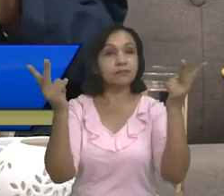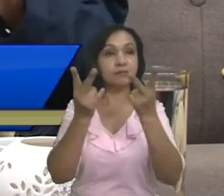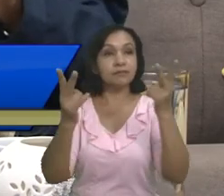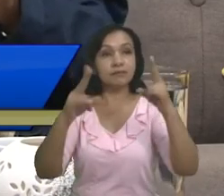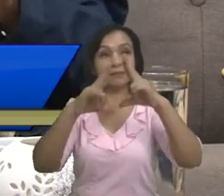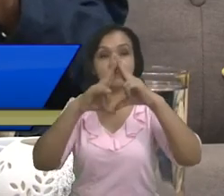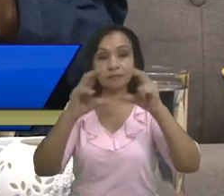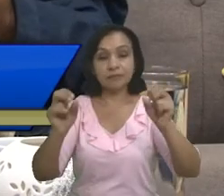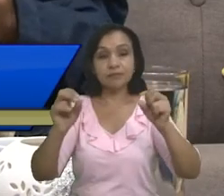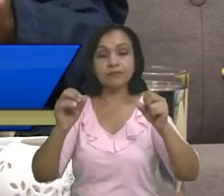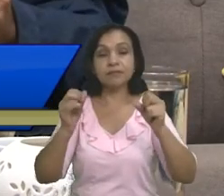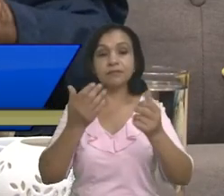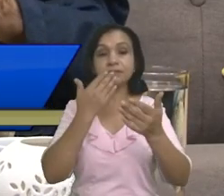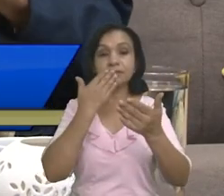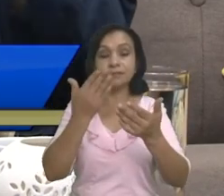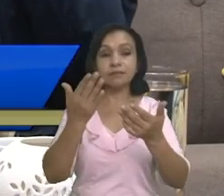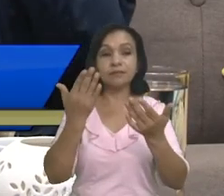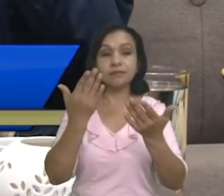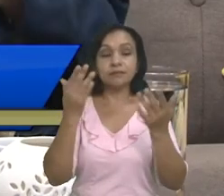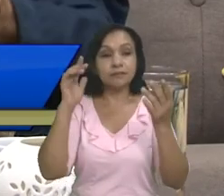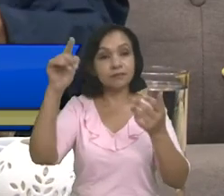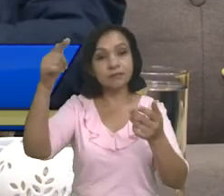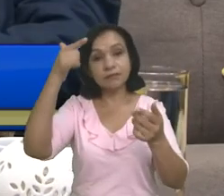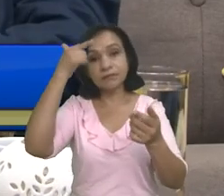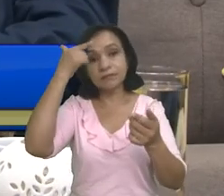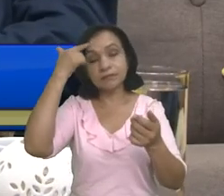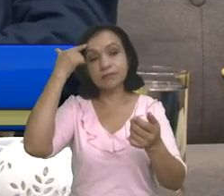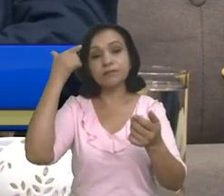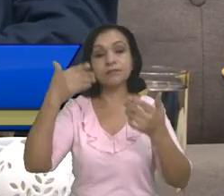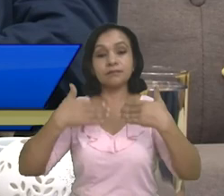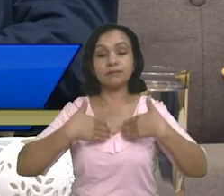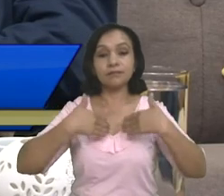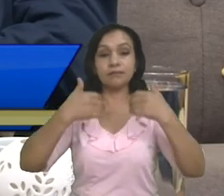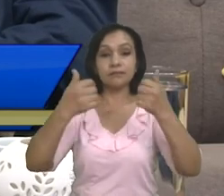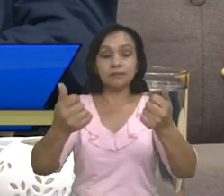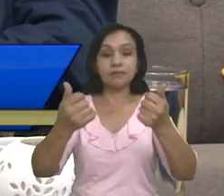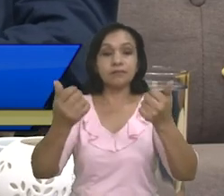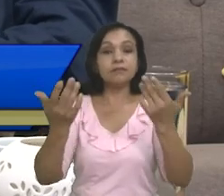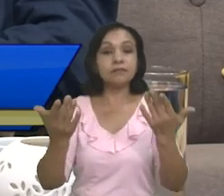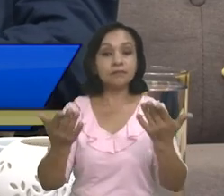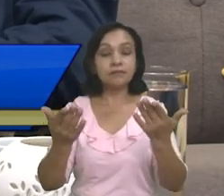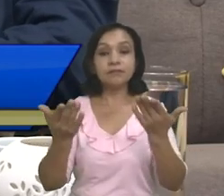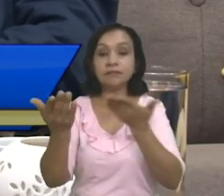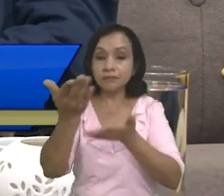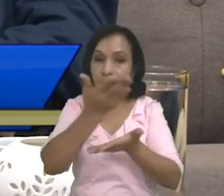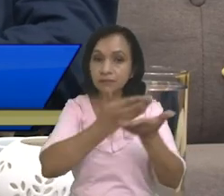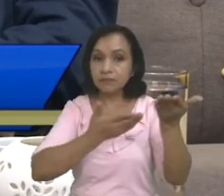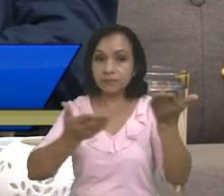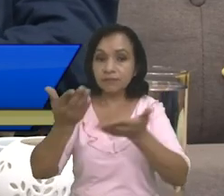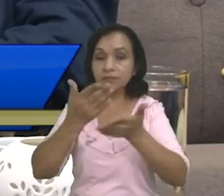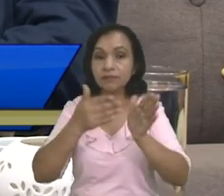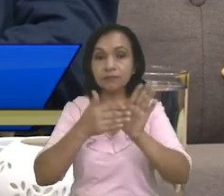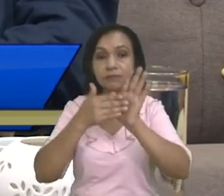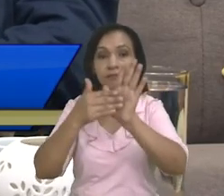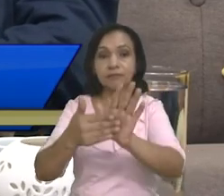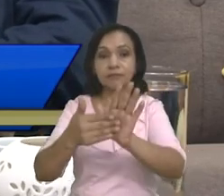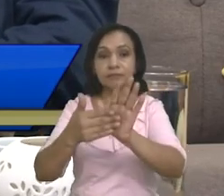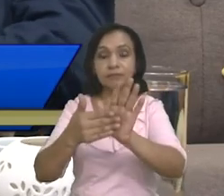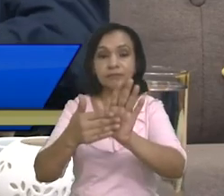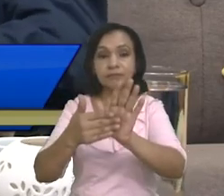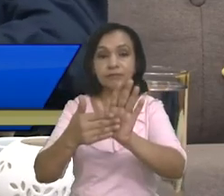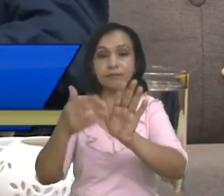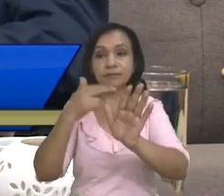confiamos en nuestro buen gobierno y confiamos en nuestro modelo de salud familiar comunitario un modelo que está presto para